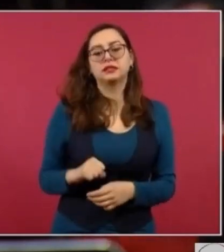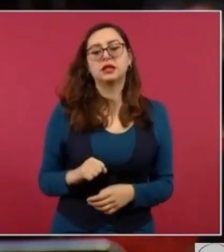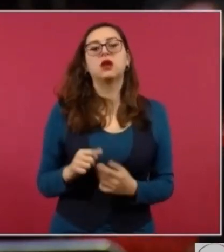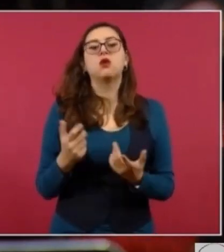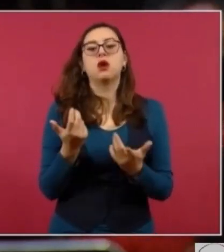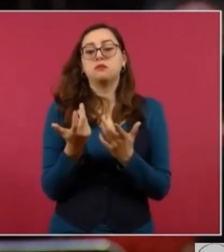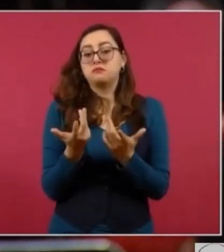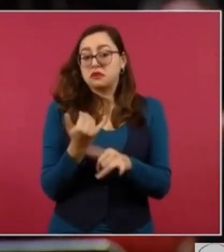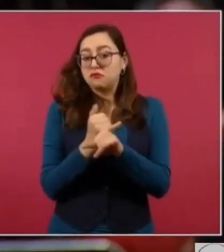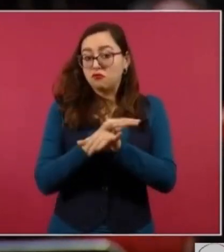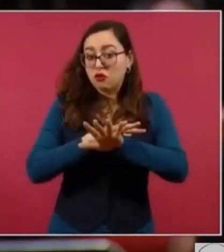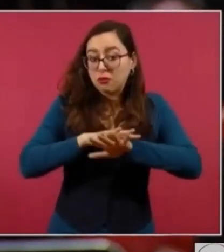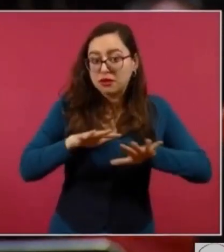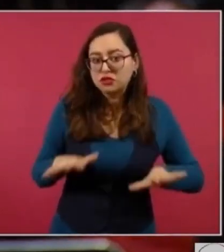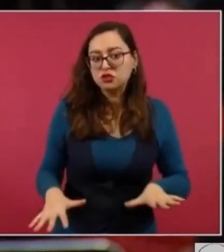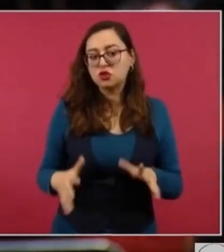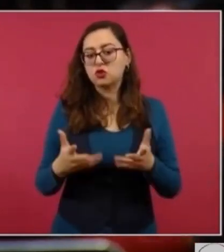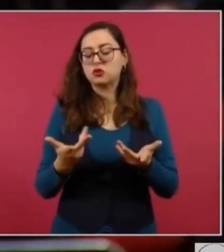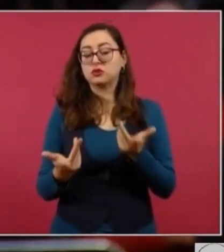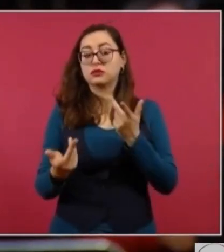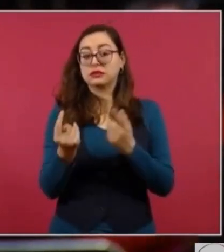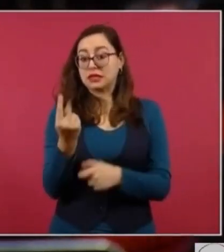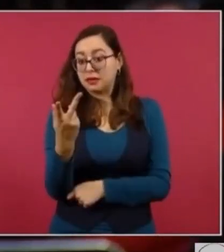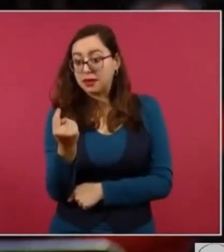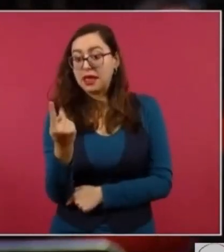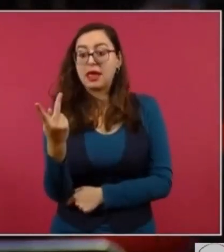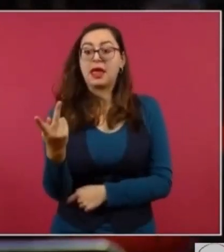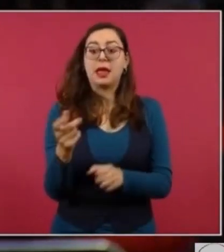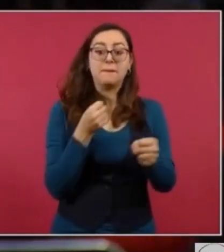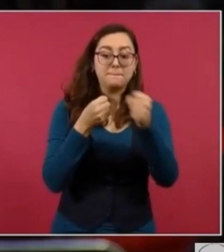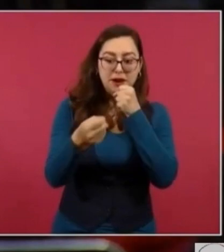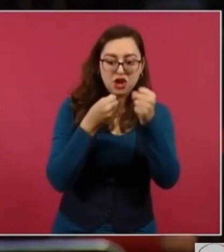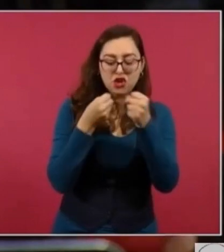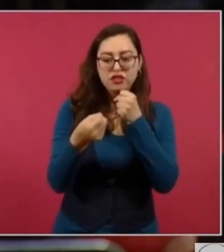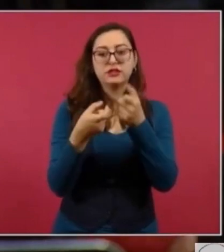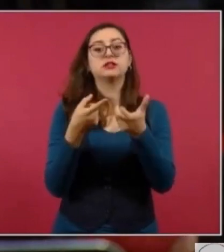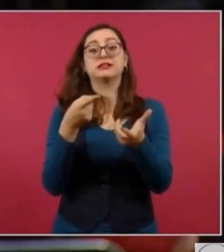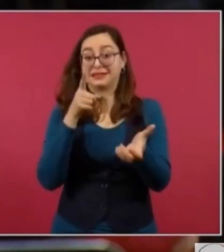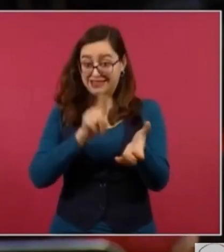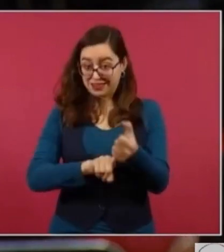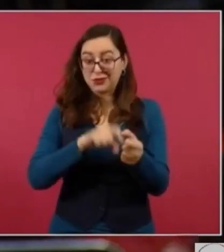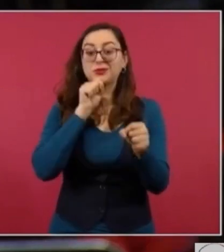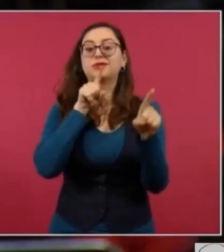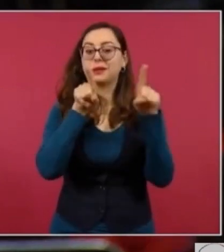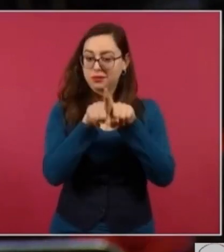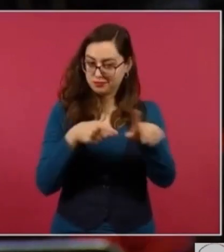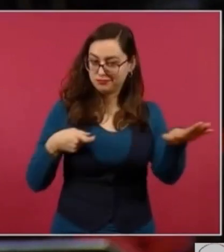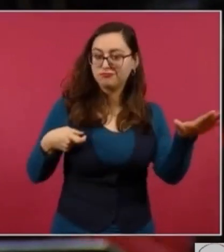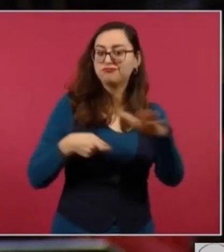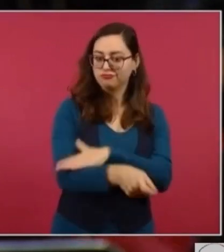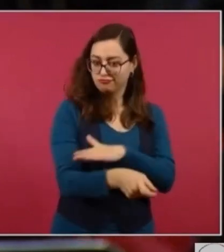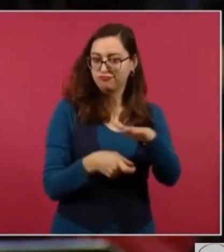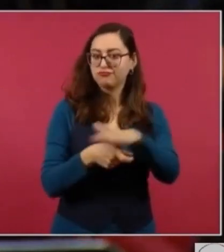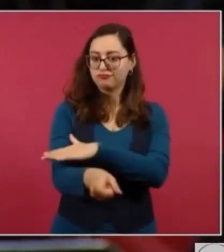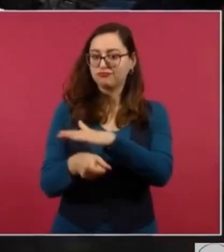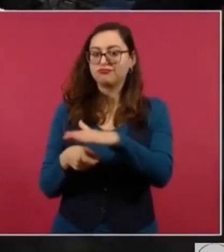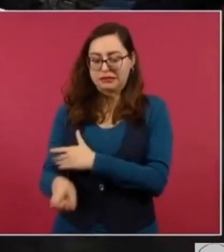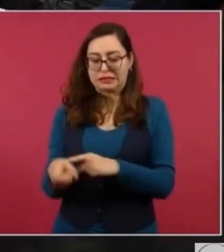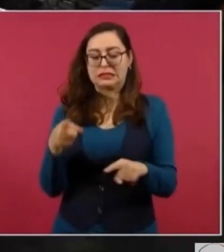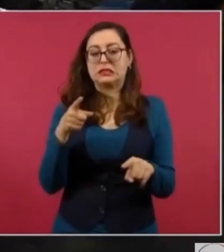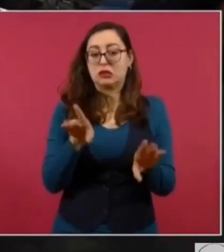aportado información de qué medios de comunicación y qué periodistas recibieron dinero de Genaro García Luna en aquel